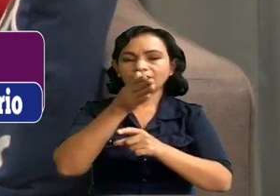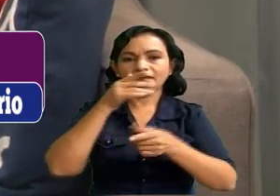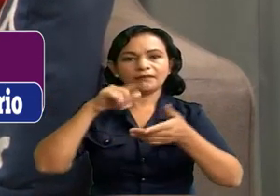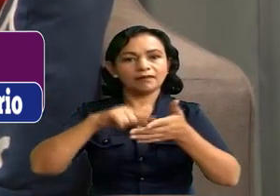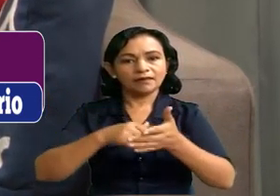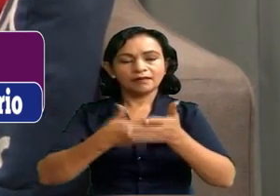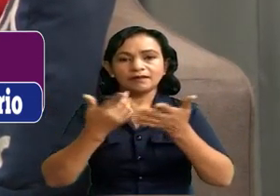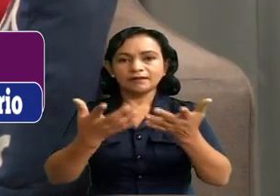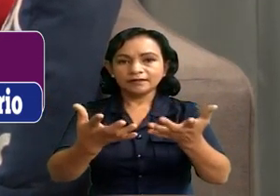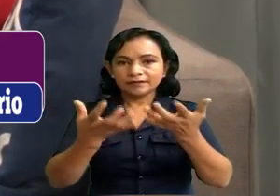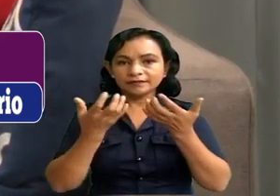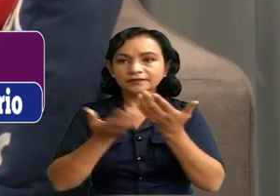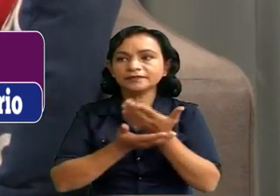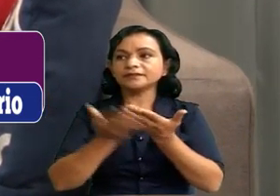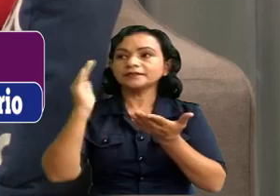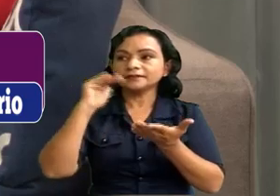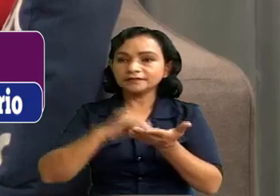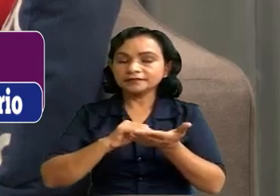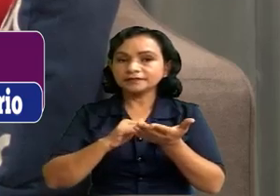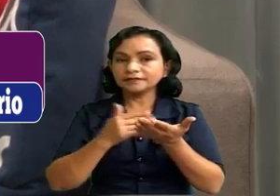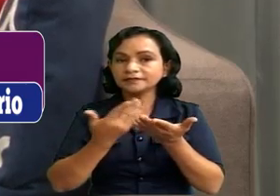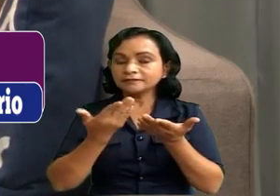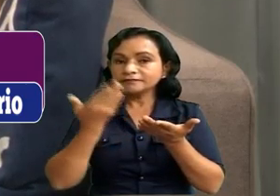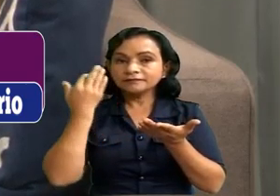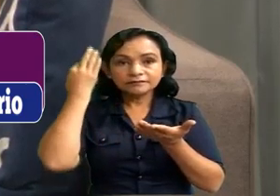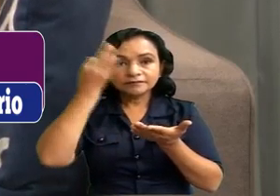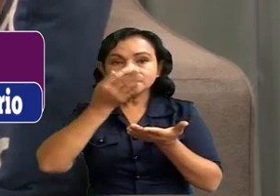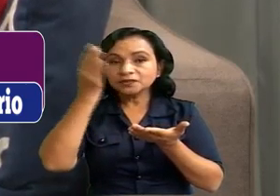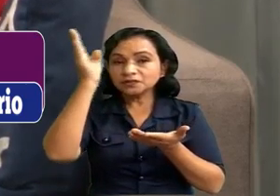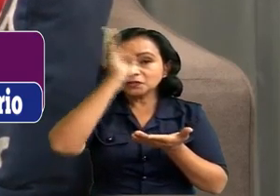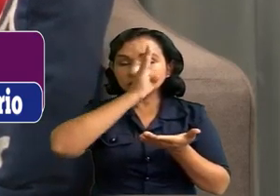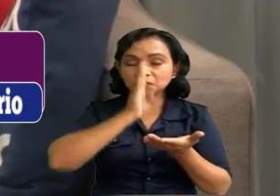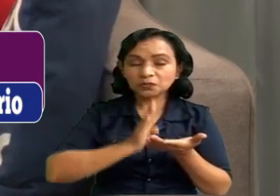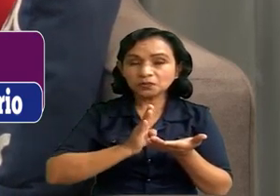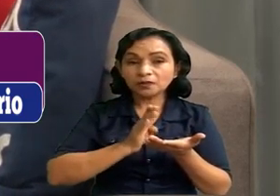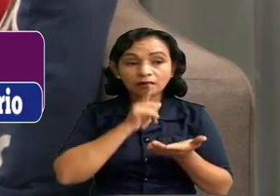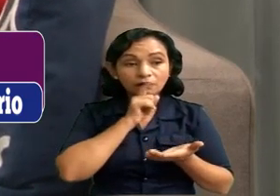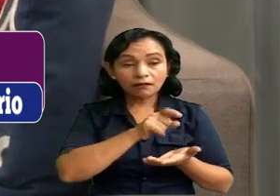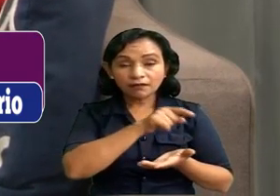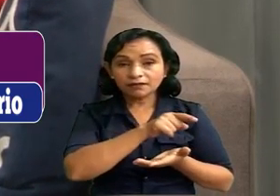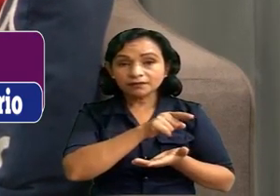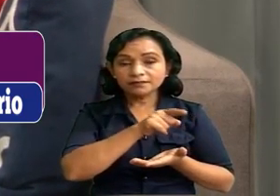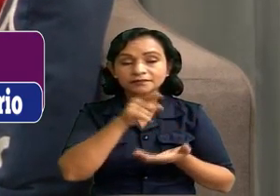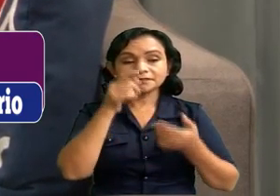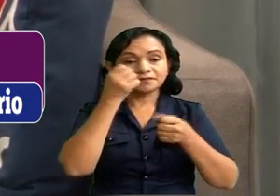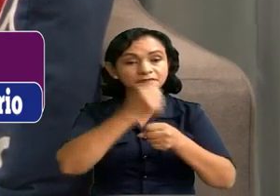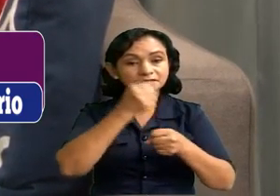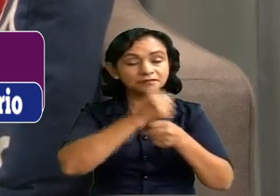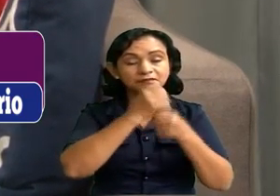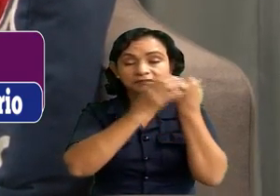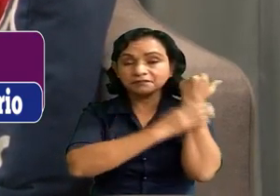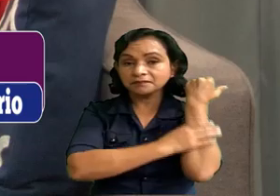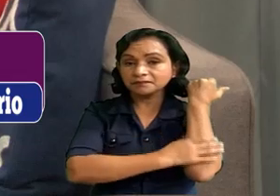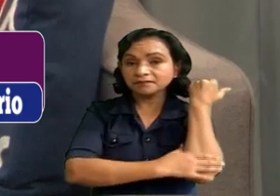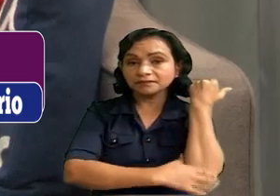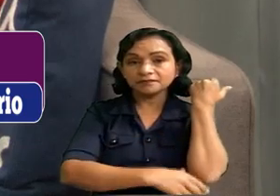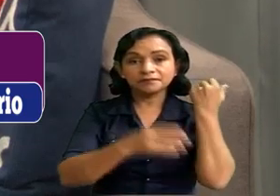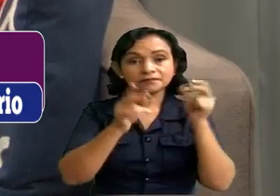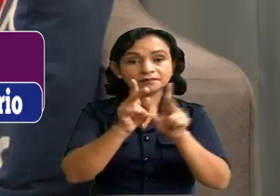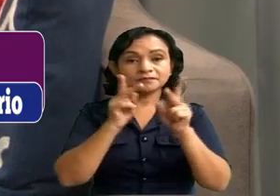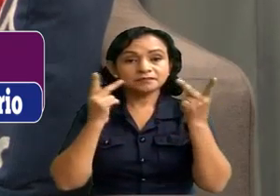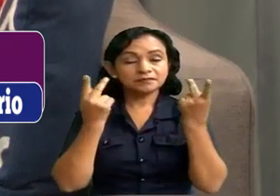con sus pretensiones mezquinas, a esos nunca les interesó que la clase obrera trabajadora, que el